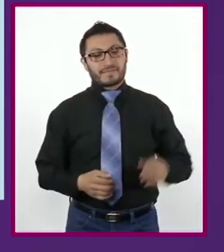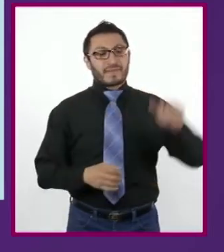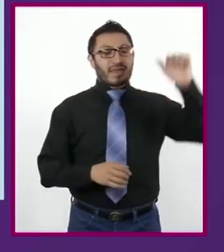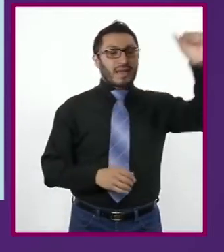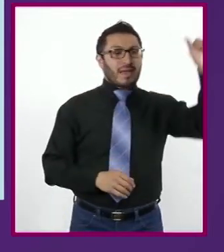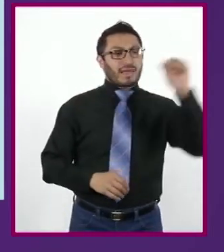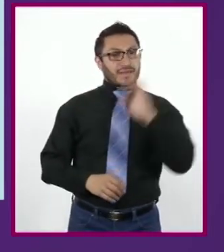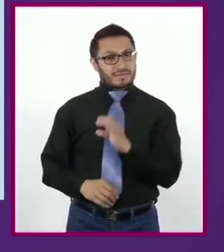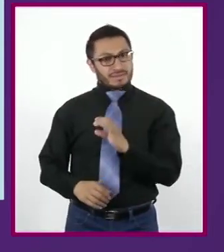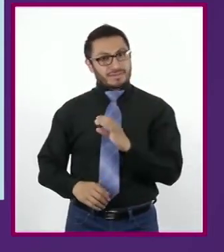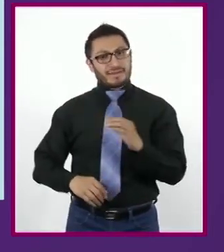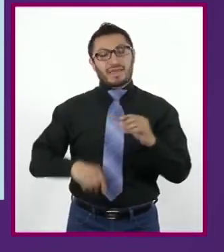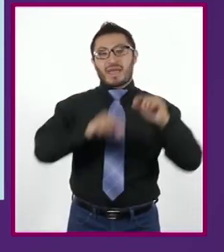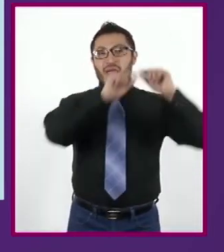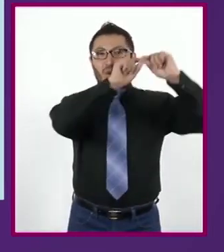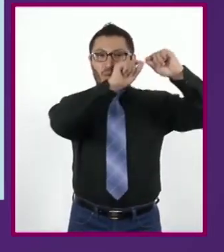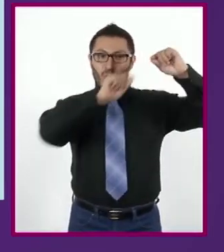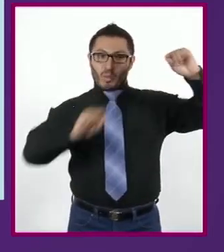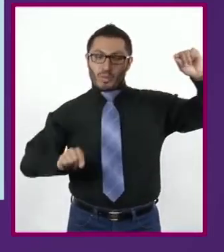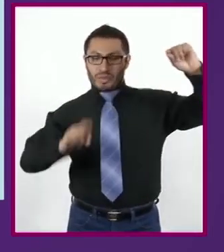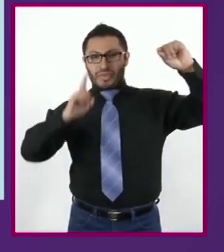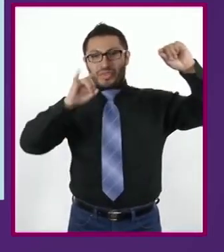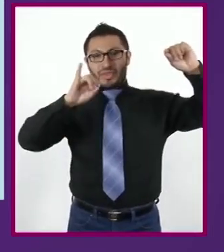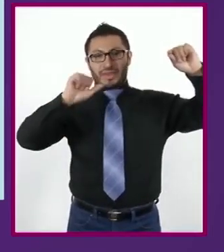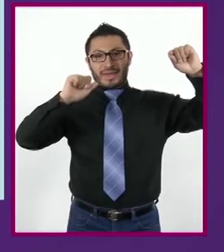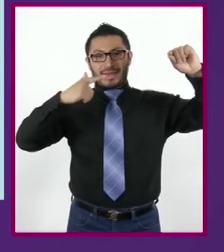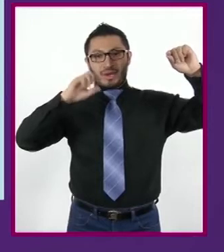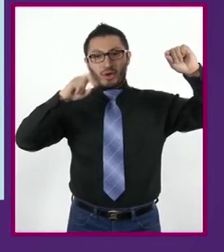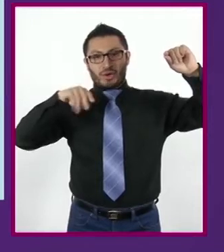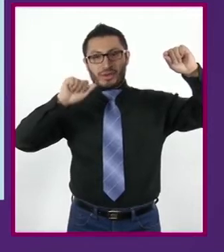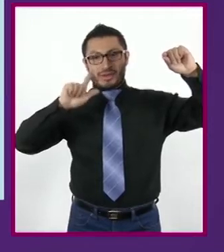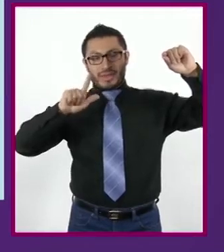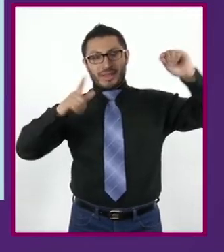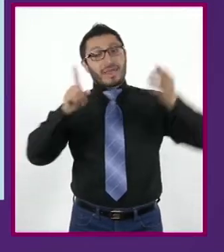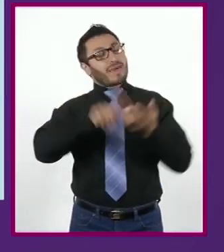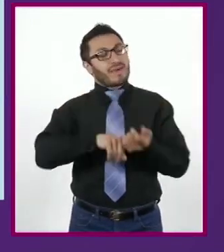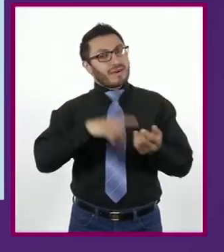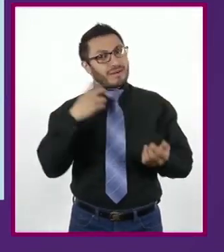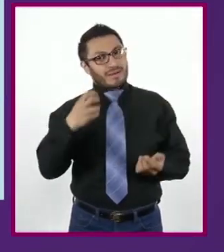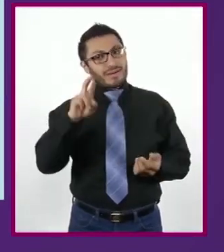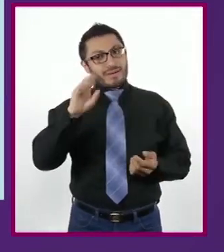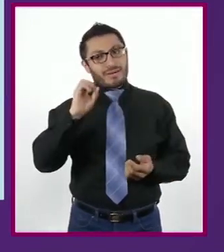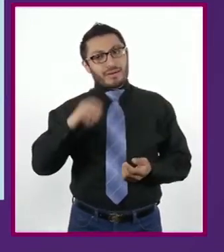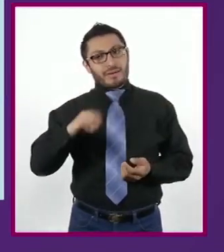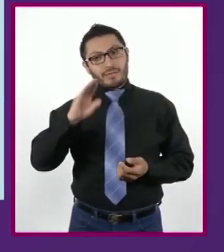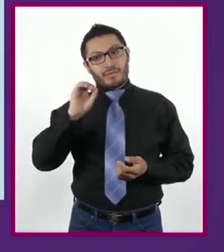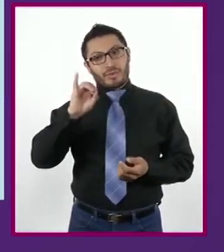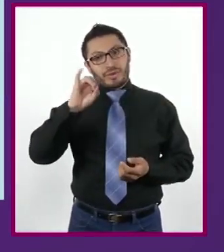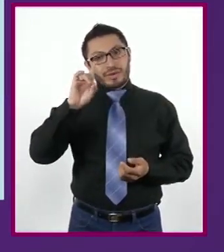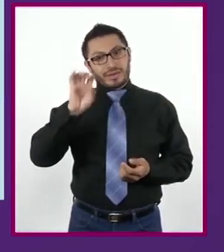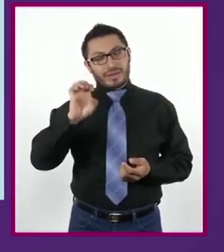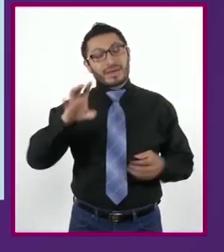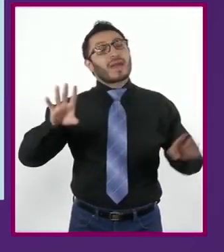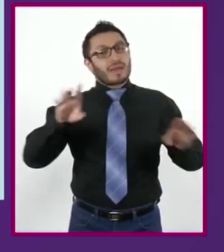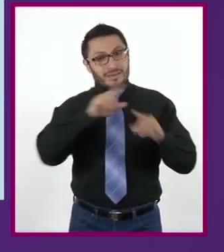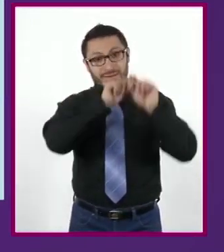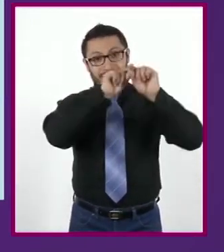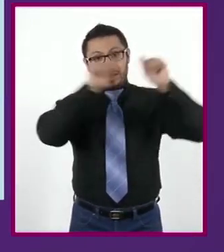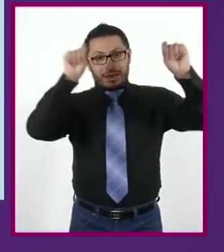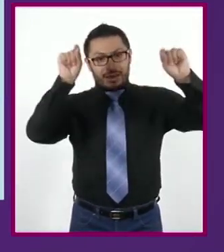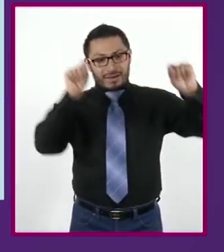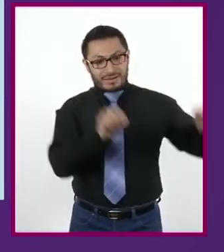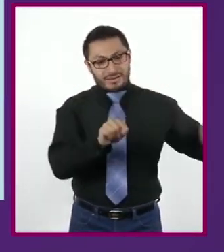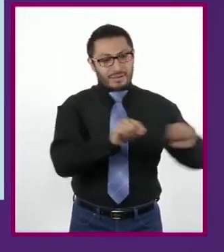AC es una diagonal del romboide. Por las propiedades del romboide se